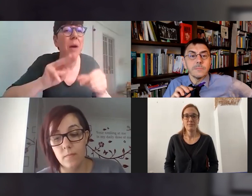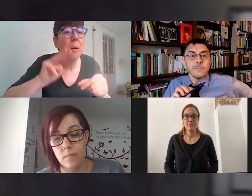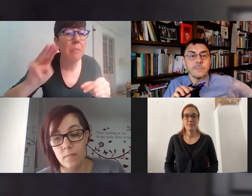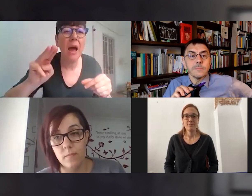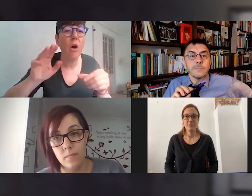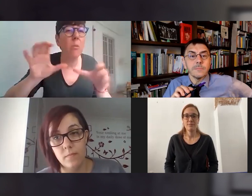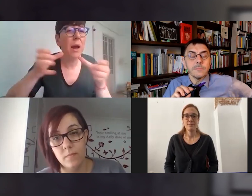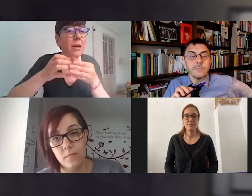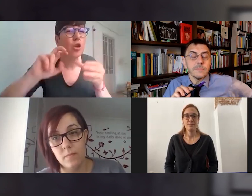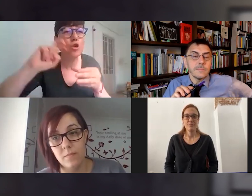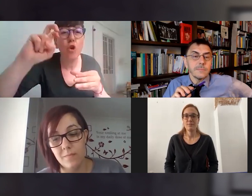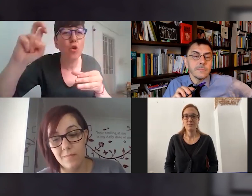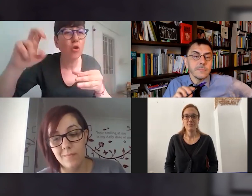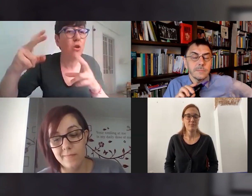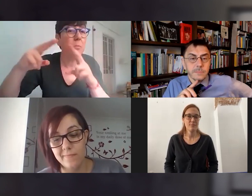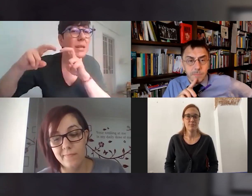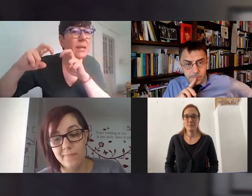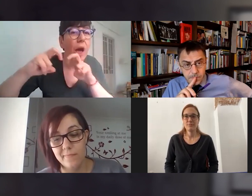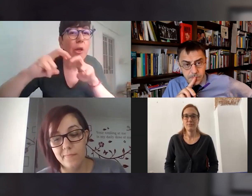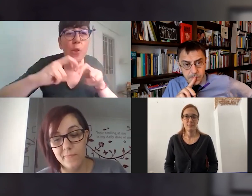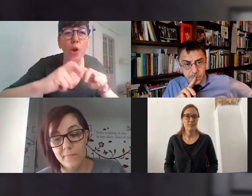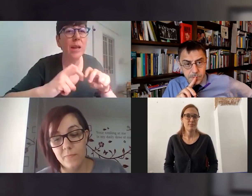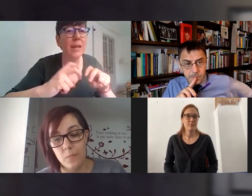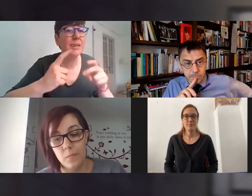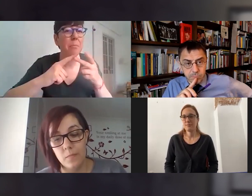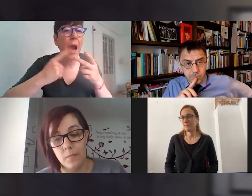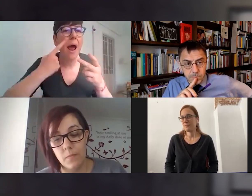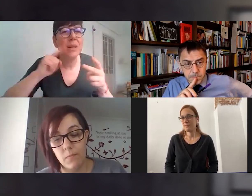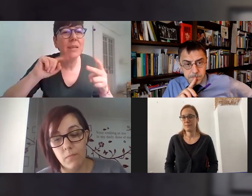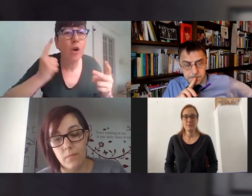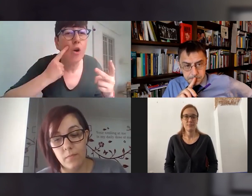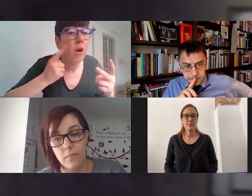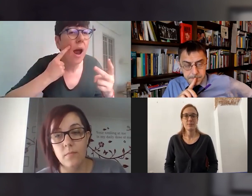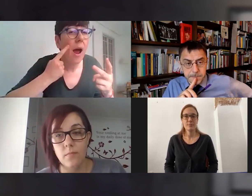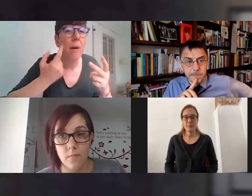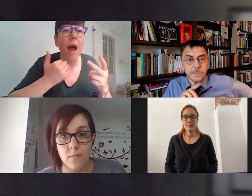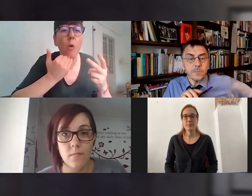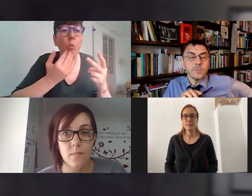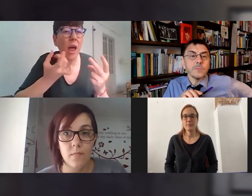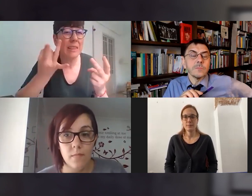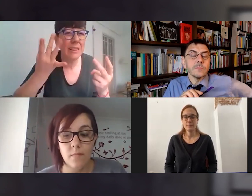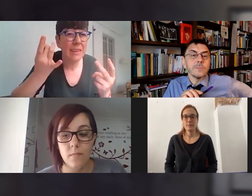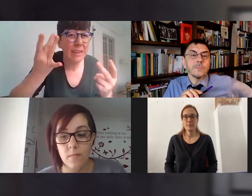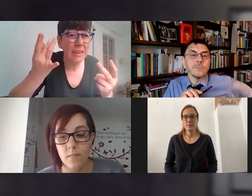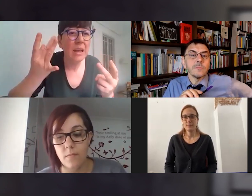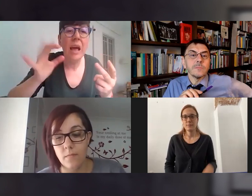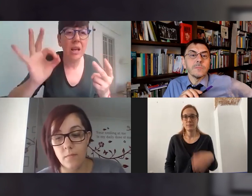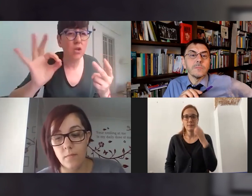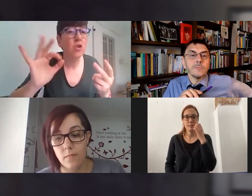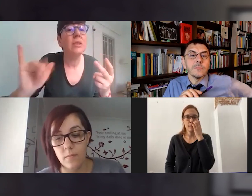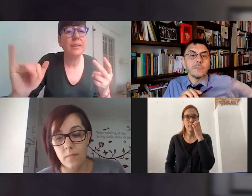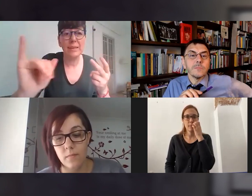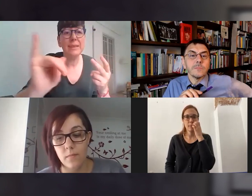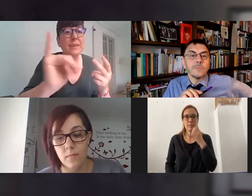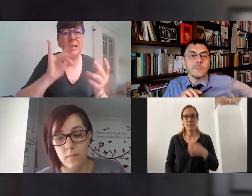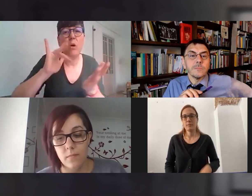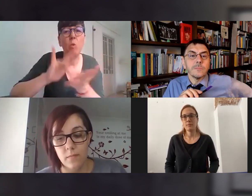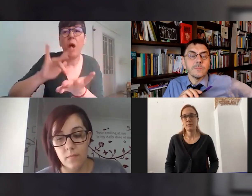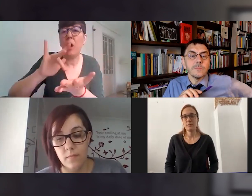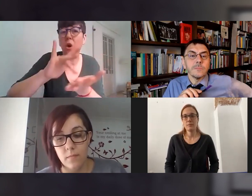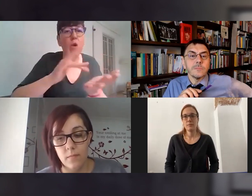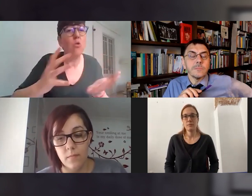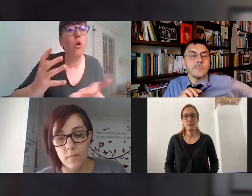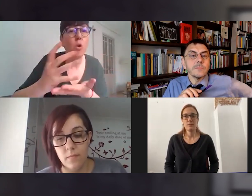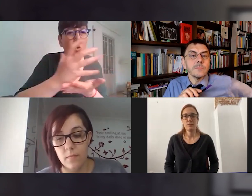pagas un precio. Hasta incluso personas del Partido Popular o de otros partidos políticos empiezan a investigar, a ver si encuentran